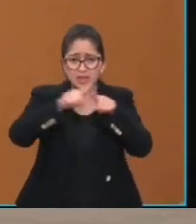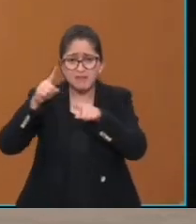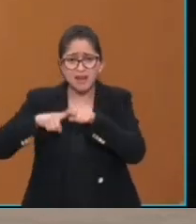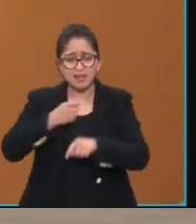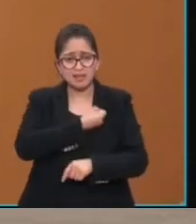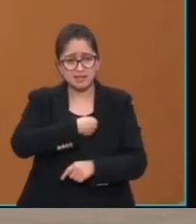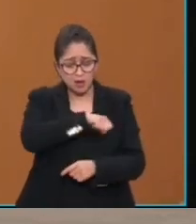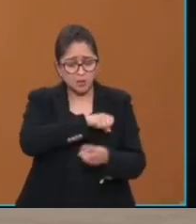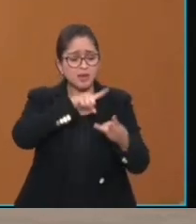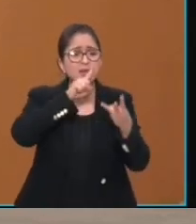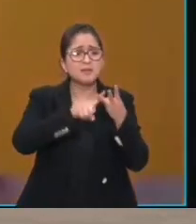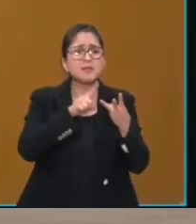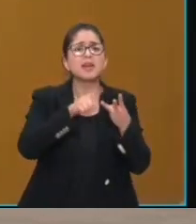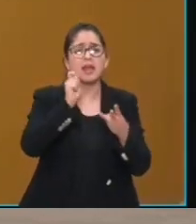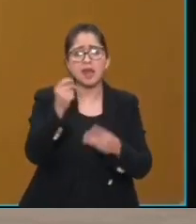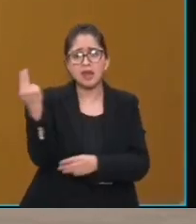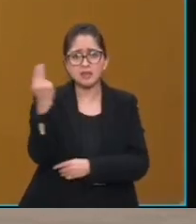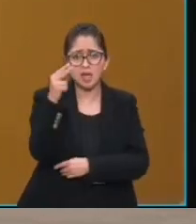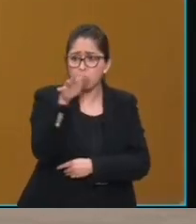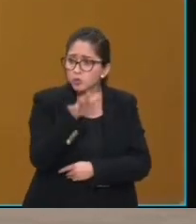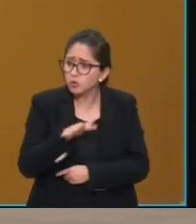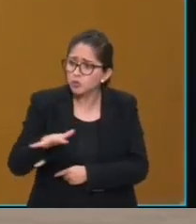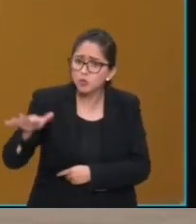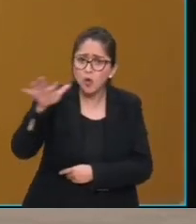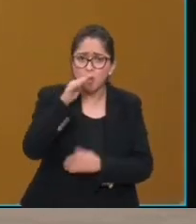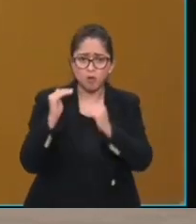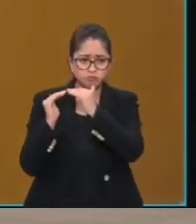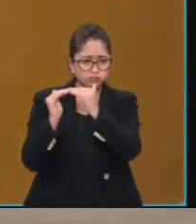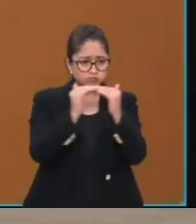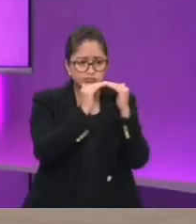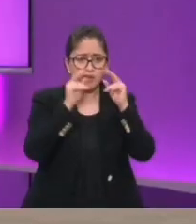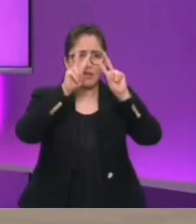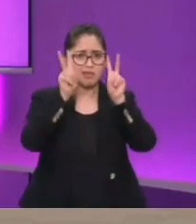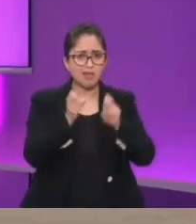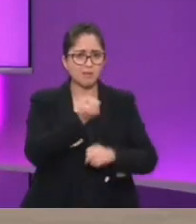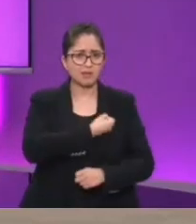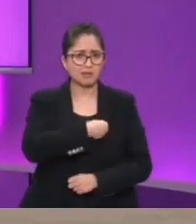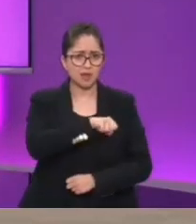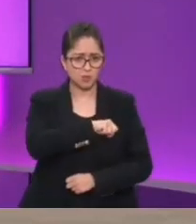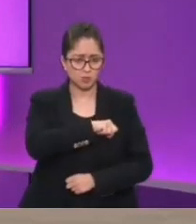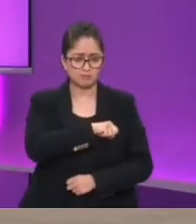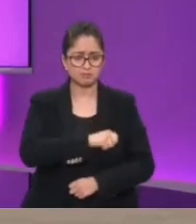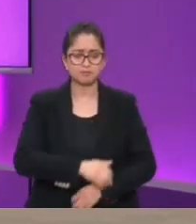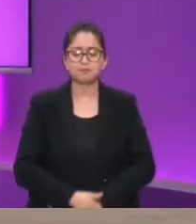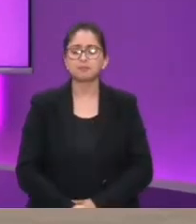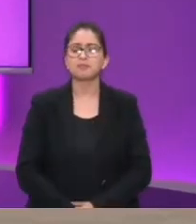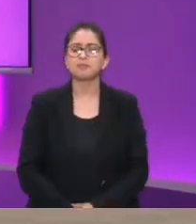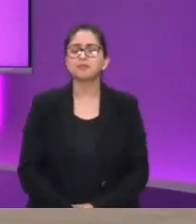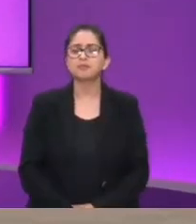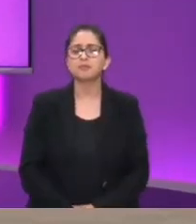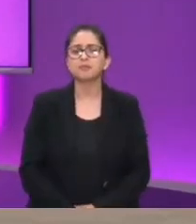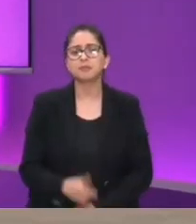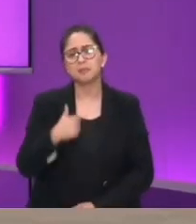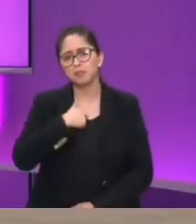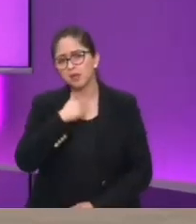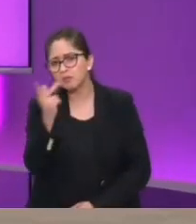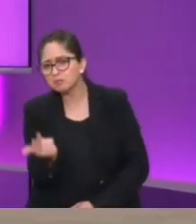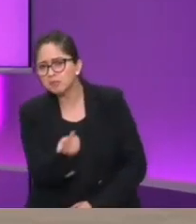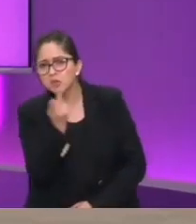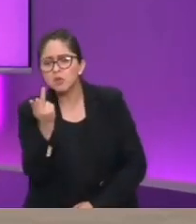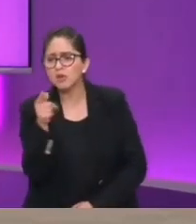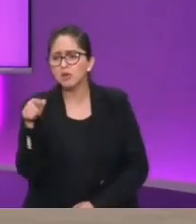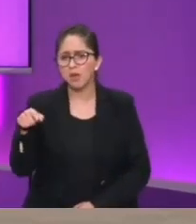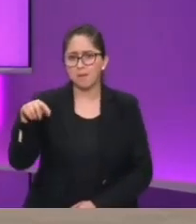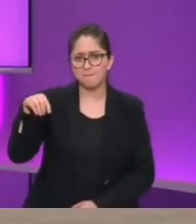necesitamos homogeneizar la calidad de nuestro sistema de salud. Cuéntenos cómo va a proponer el